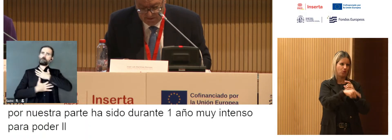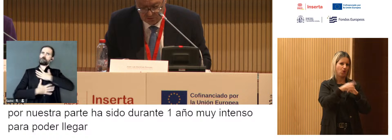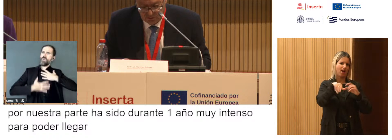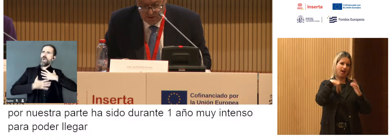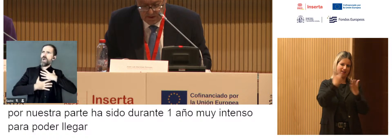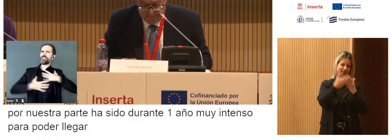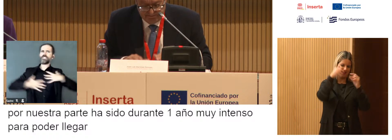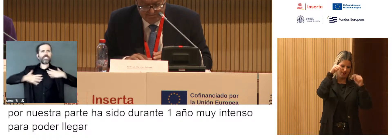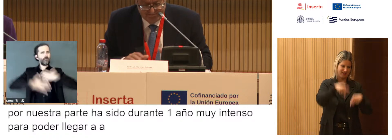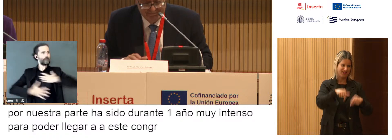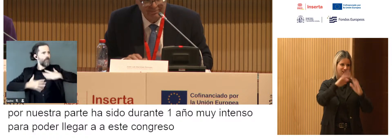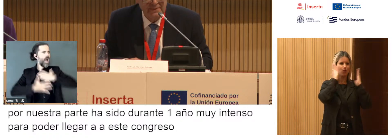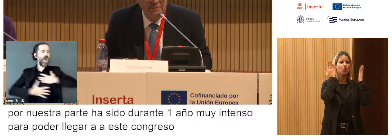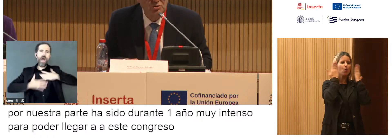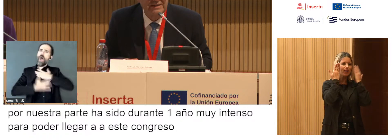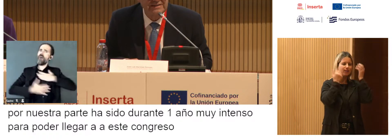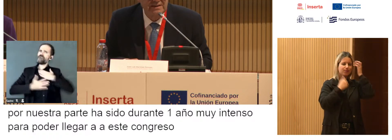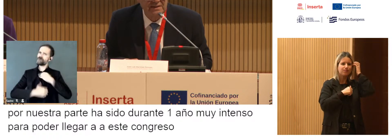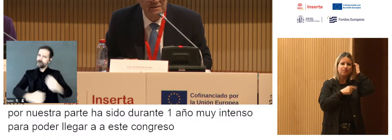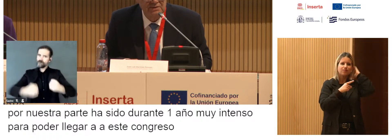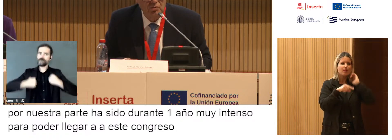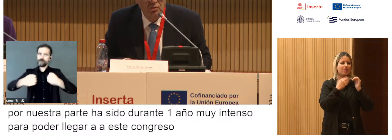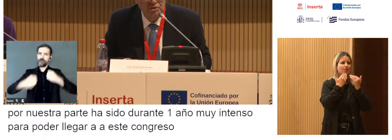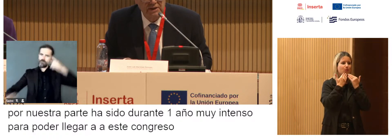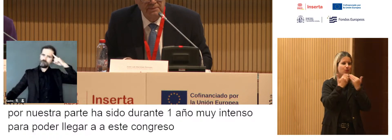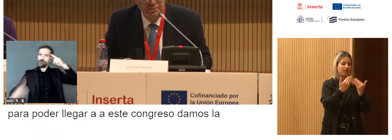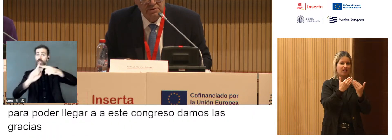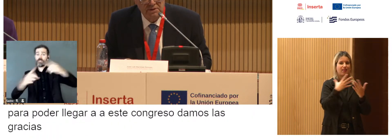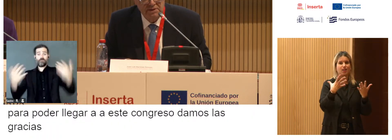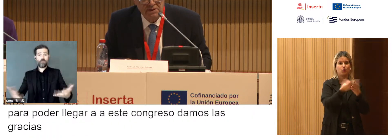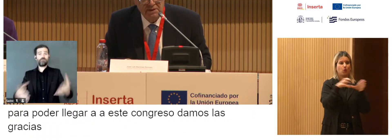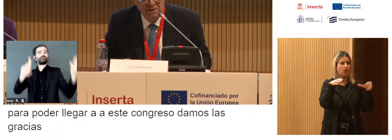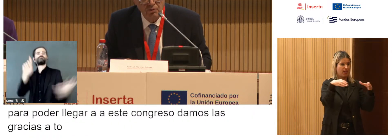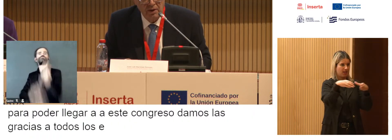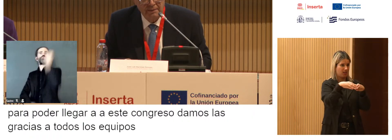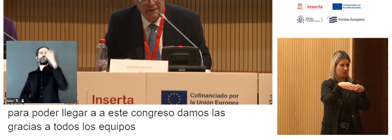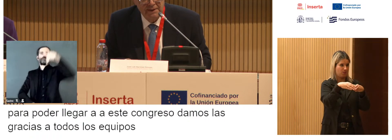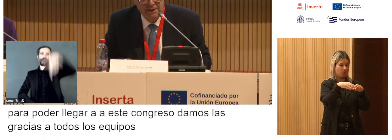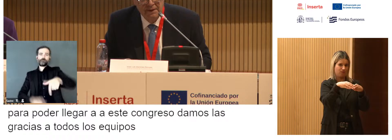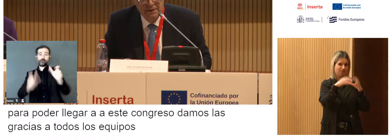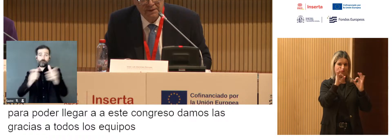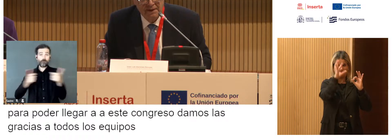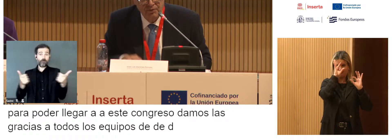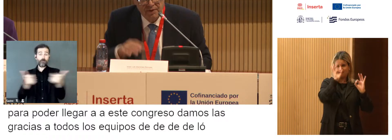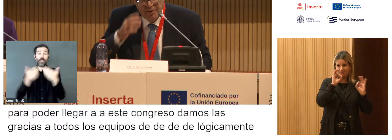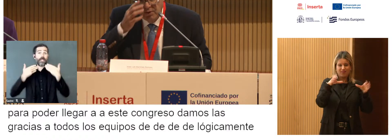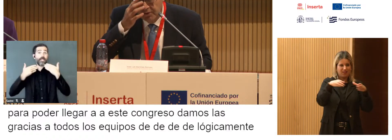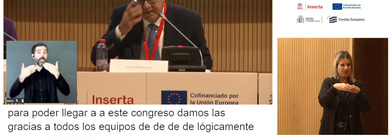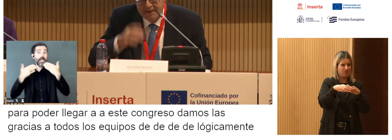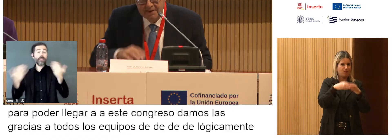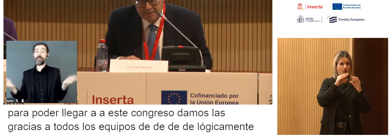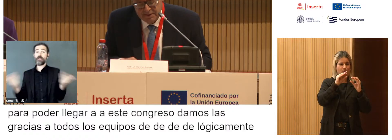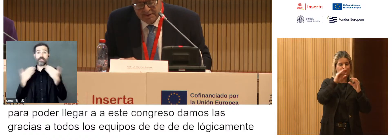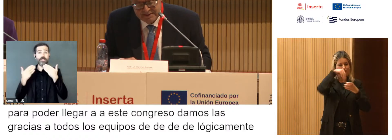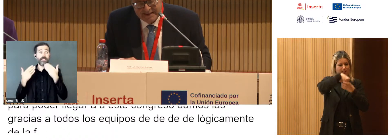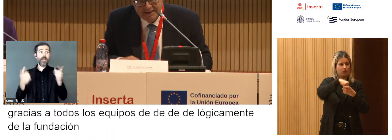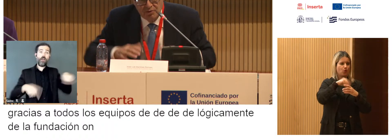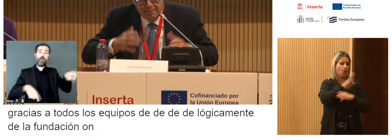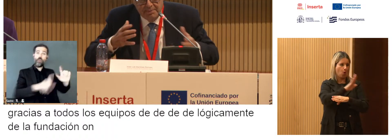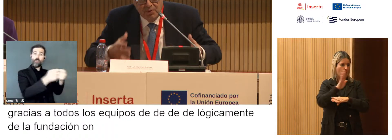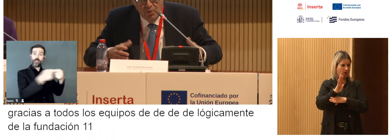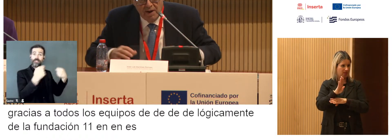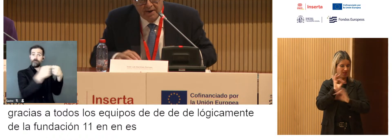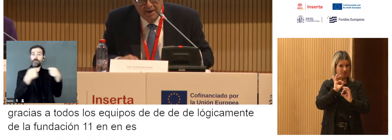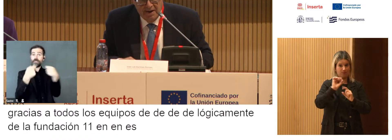este congreso. Damos las gracias a todos los equipos, lógicamente, de la Fundación 11, en este